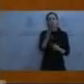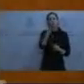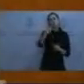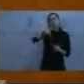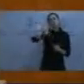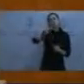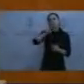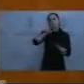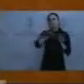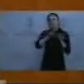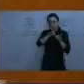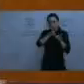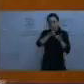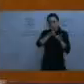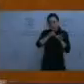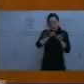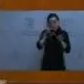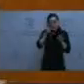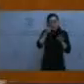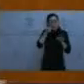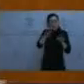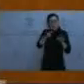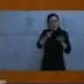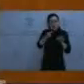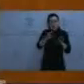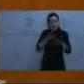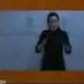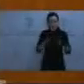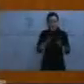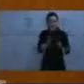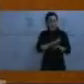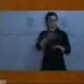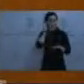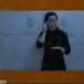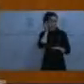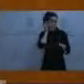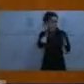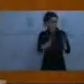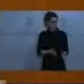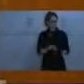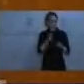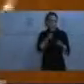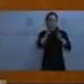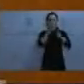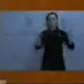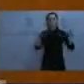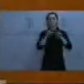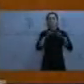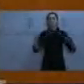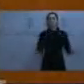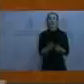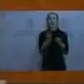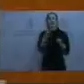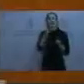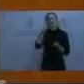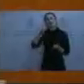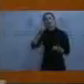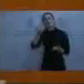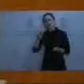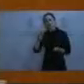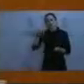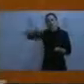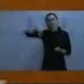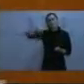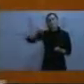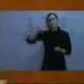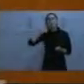general. Y, consejera, mire, yo creo que usted ya podría acuñar el eslogan de la campaña del milímetro, que es lo que ustedes están